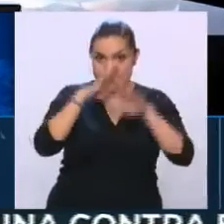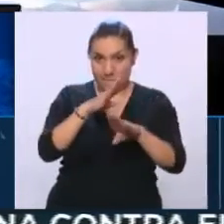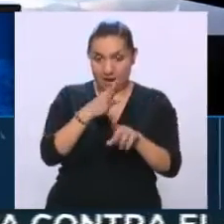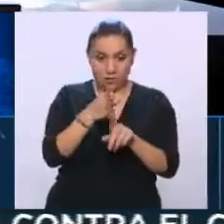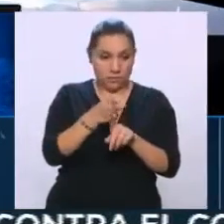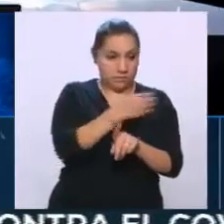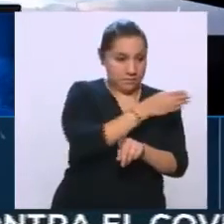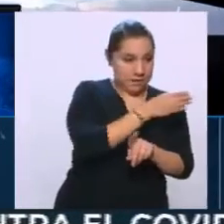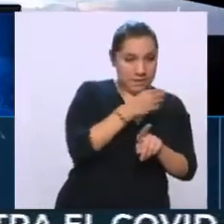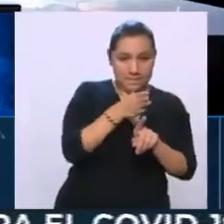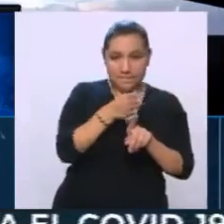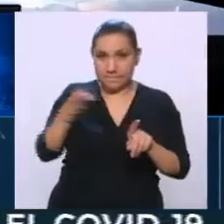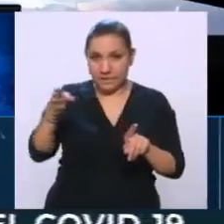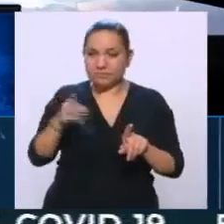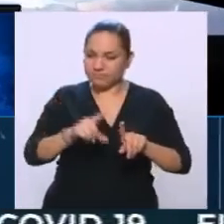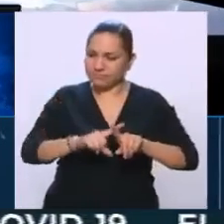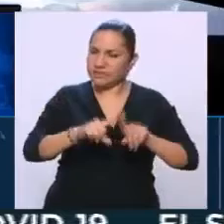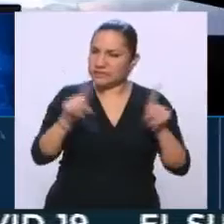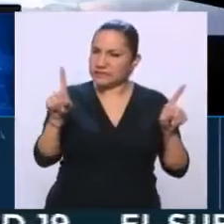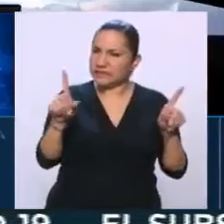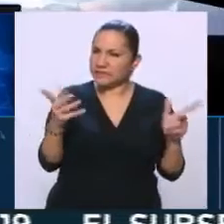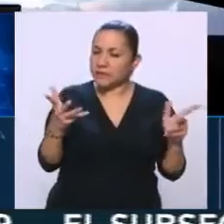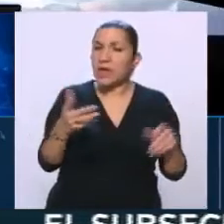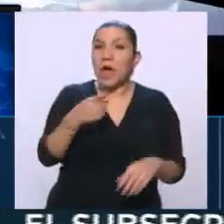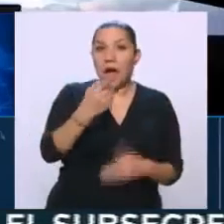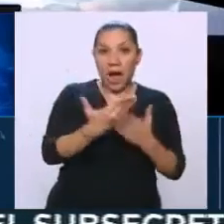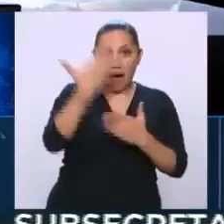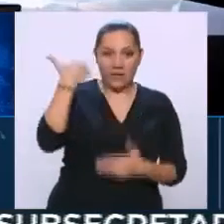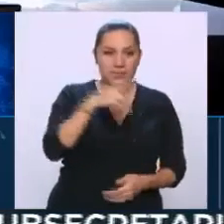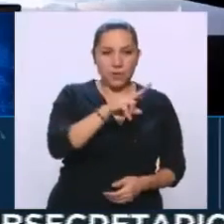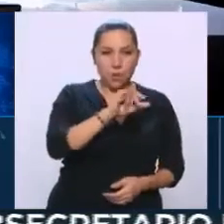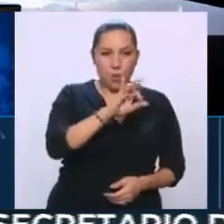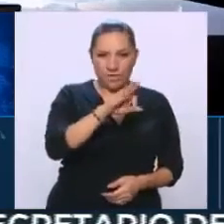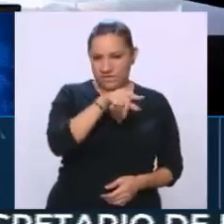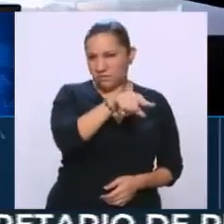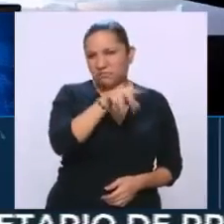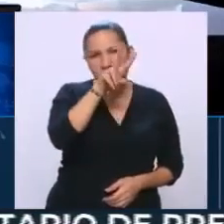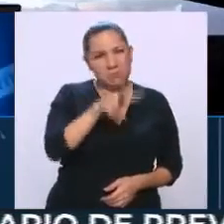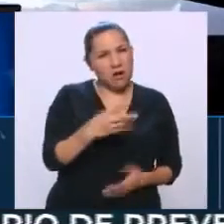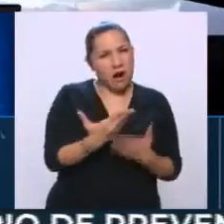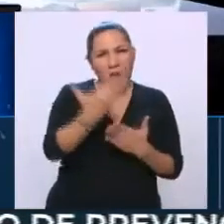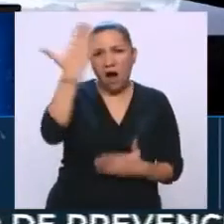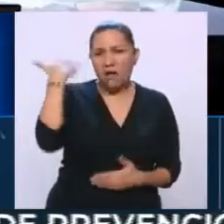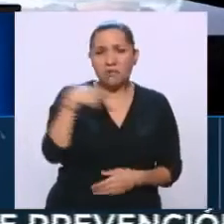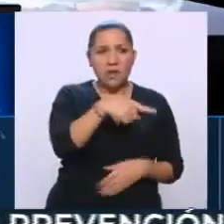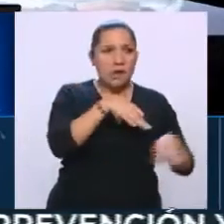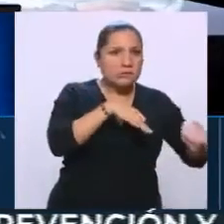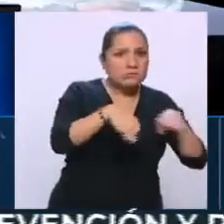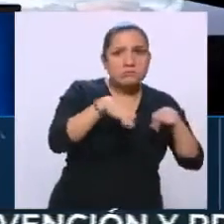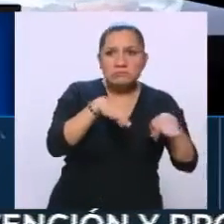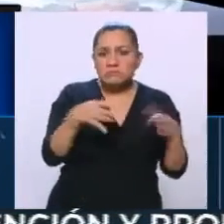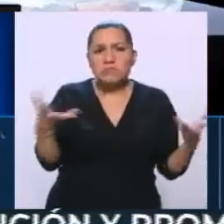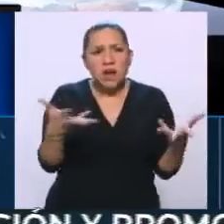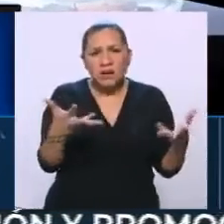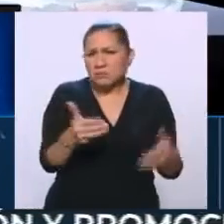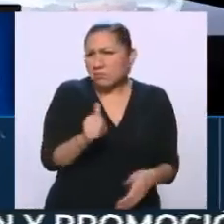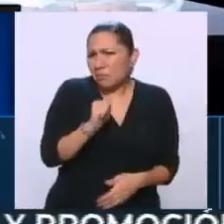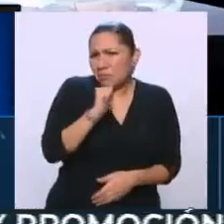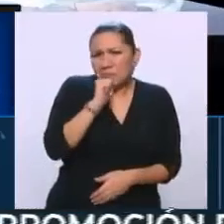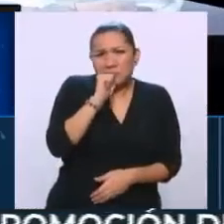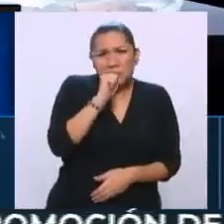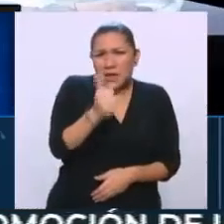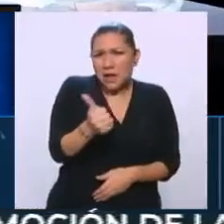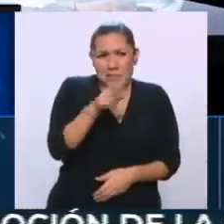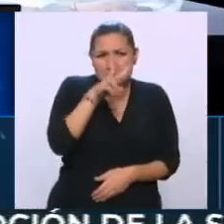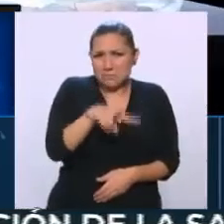de chocolate porque realmente no hacían absolutamente nada, ¿no? Y a los datos me remito, ¿no? Desde